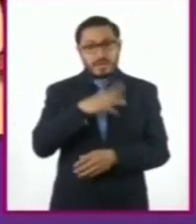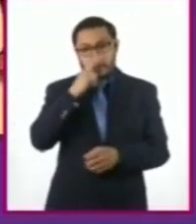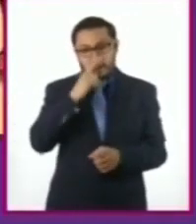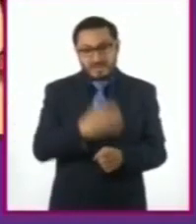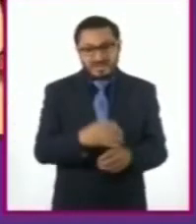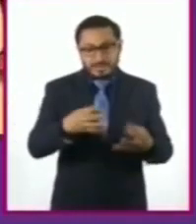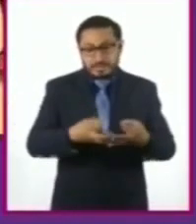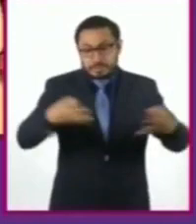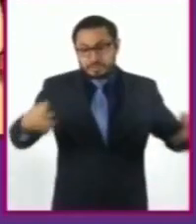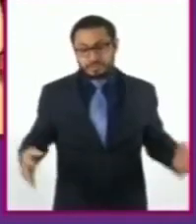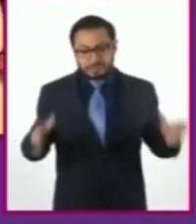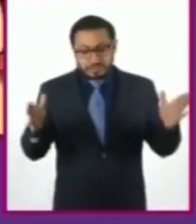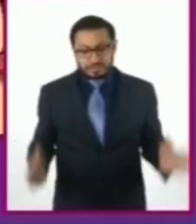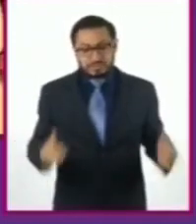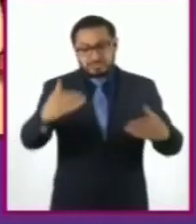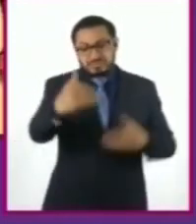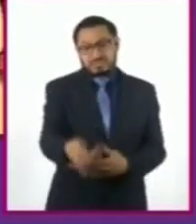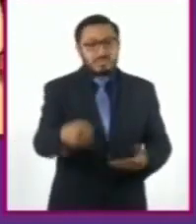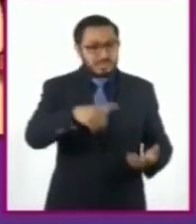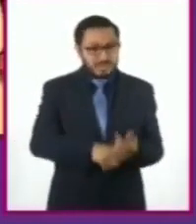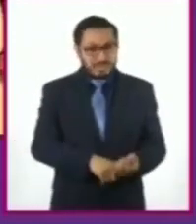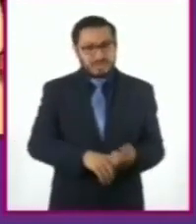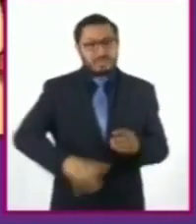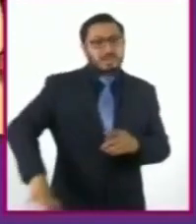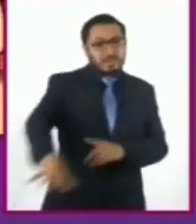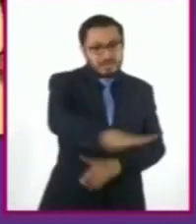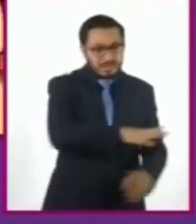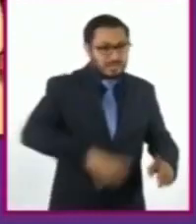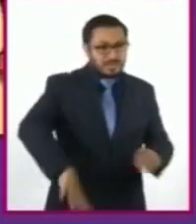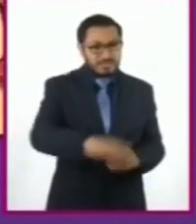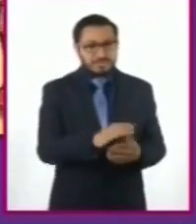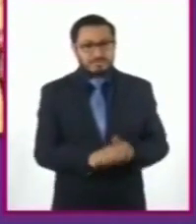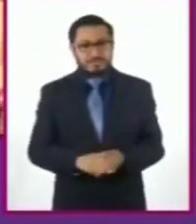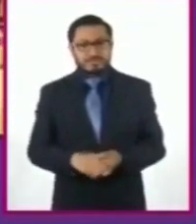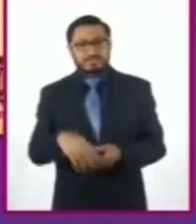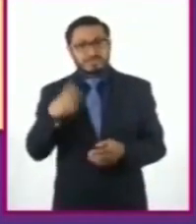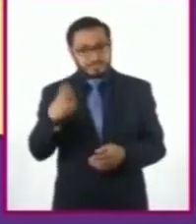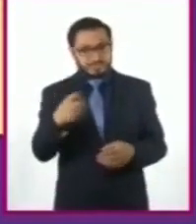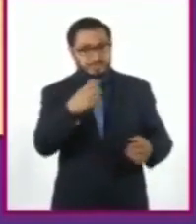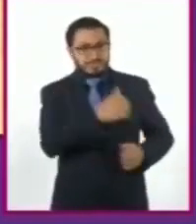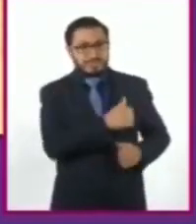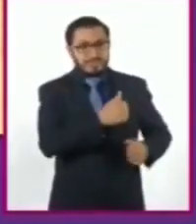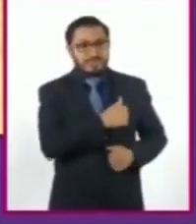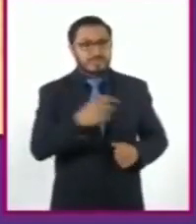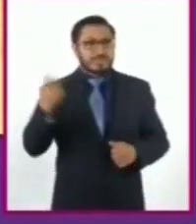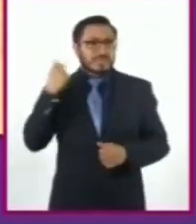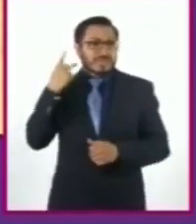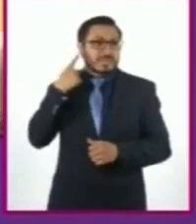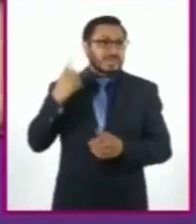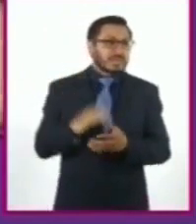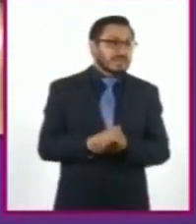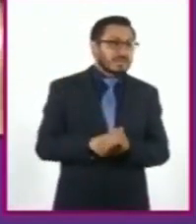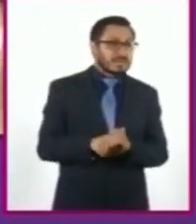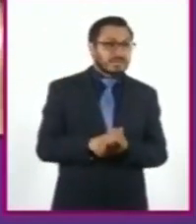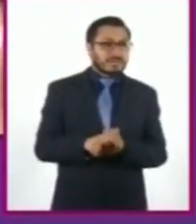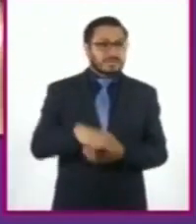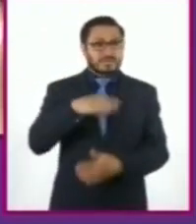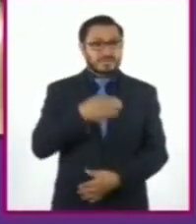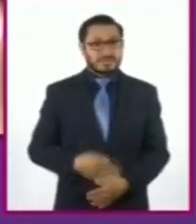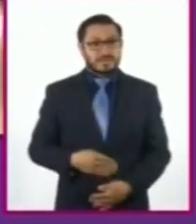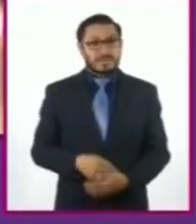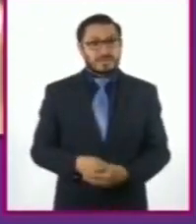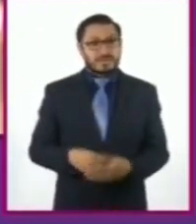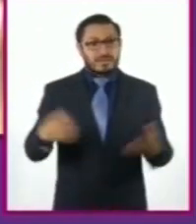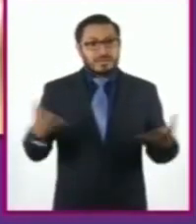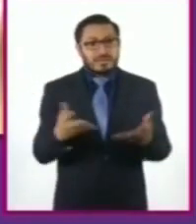territorio delimitado dentro de la jurisdicción de los gobernadores. Esta autoridad político-administrativa y de justicia